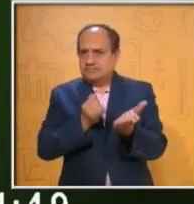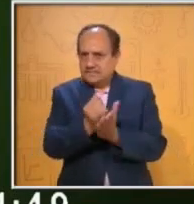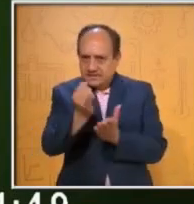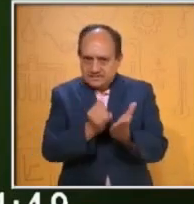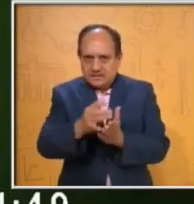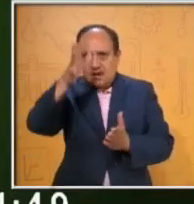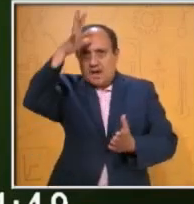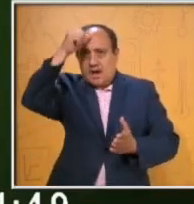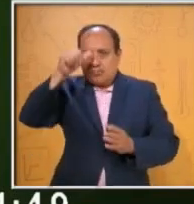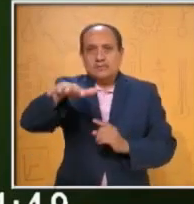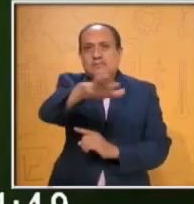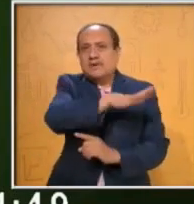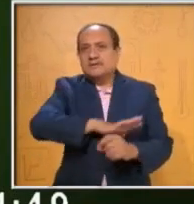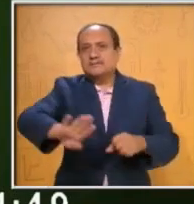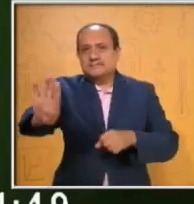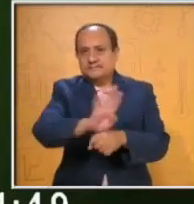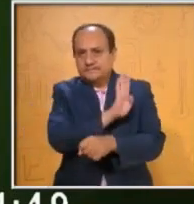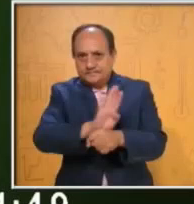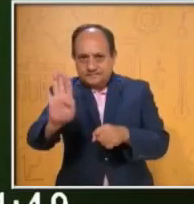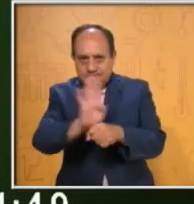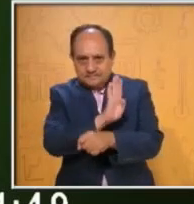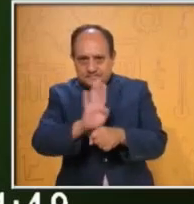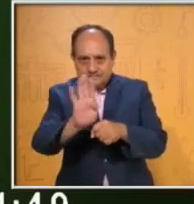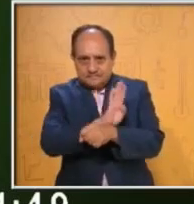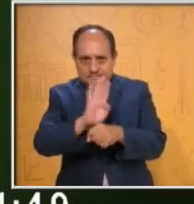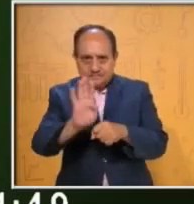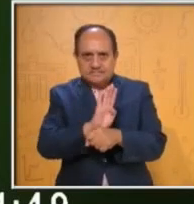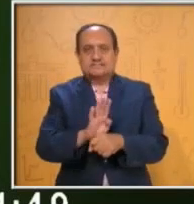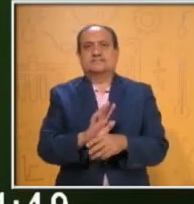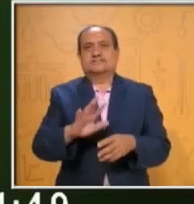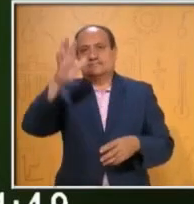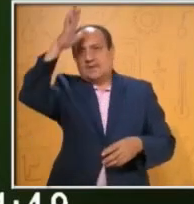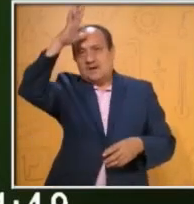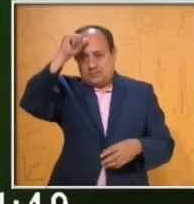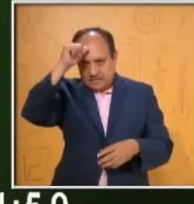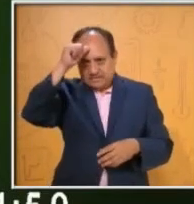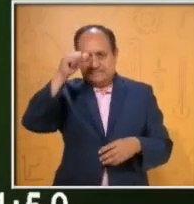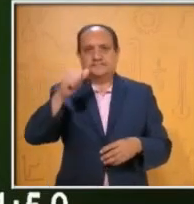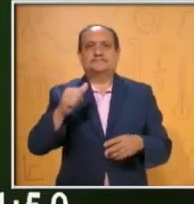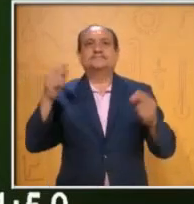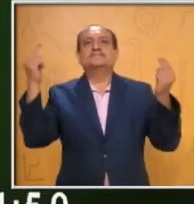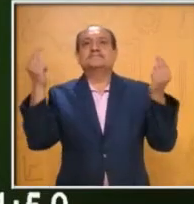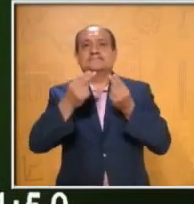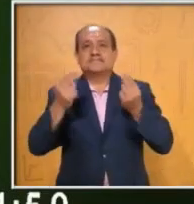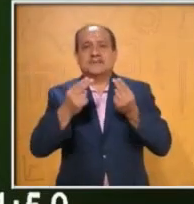decisiones que beneficien a todos. Acuérdense,